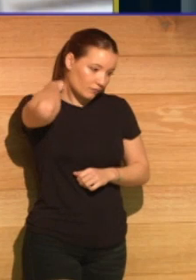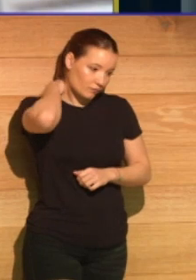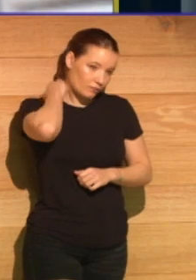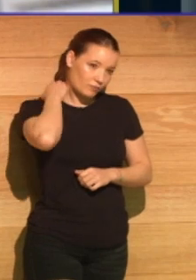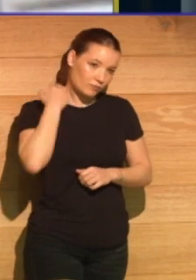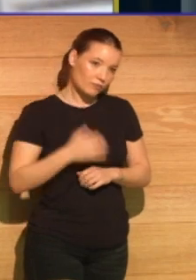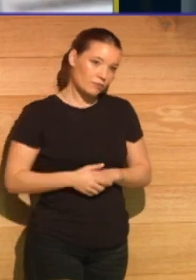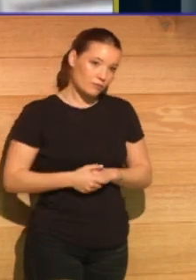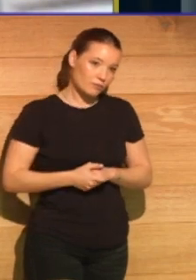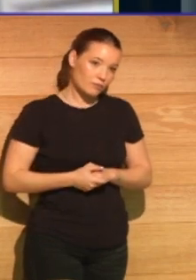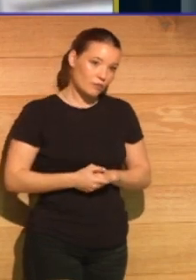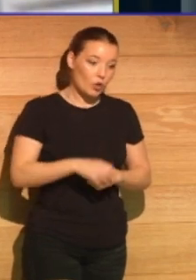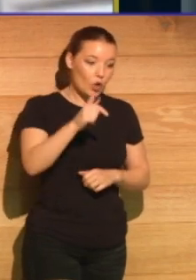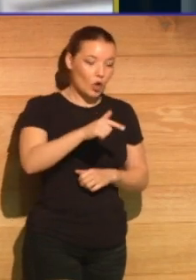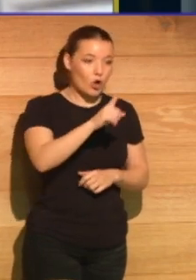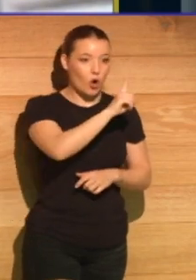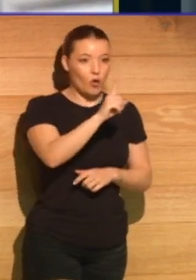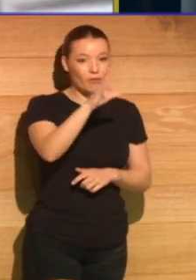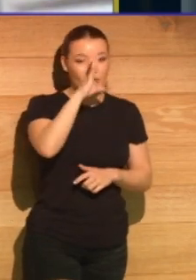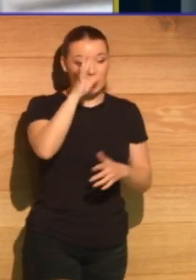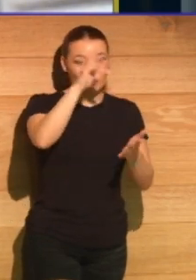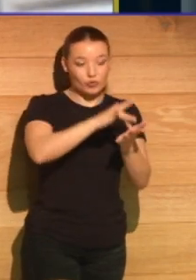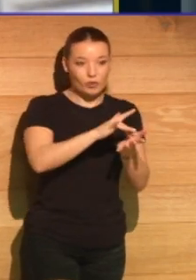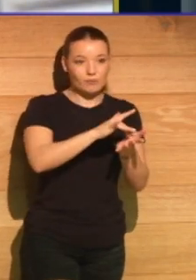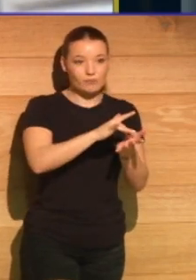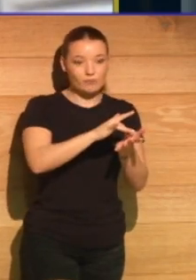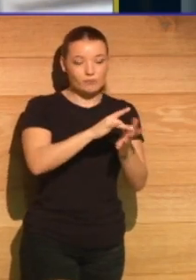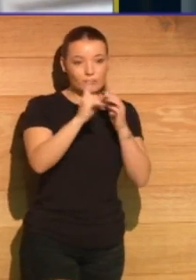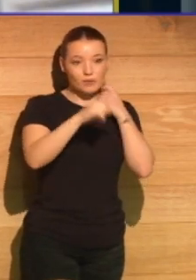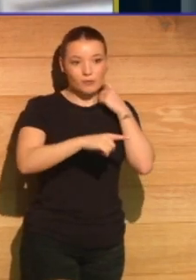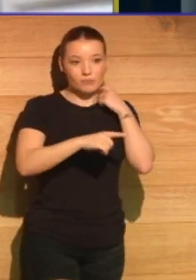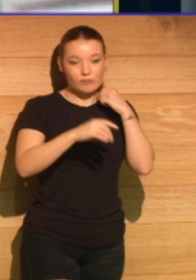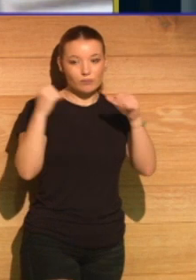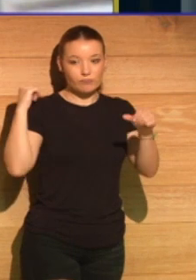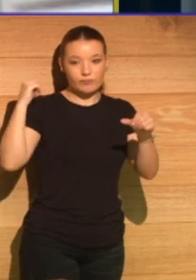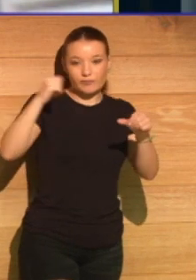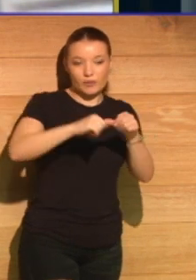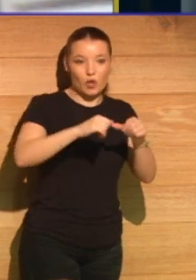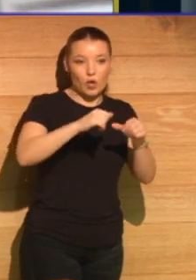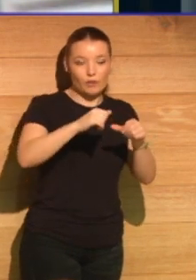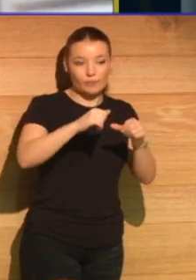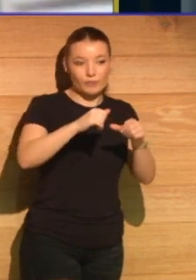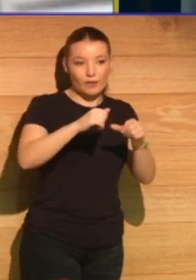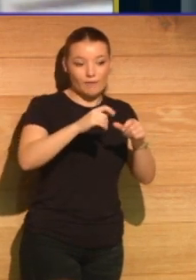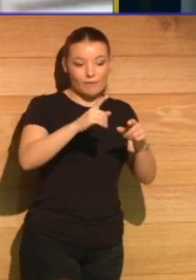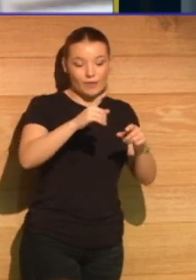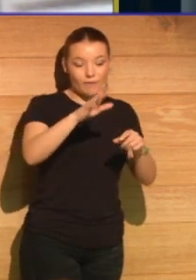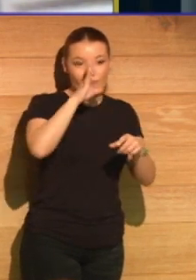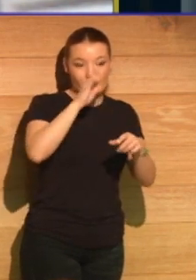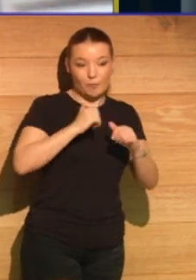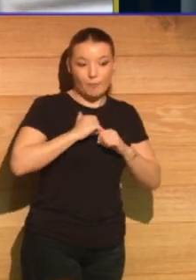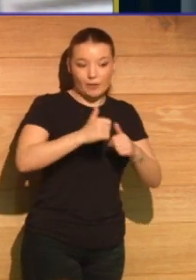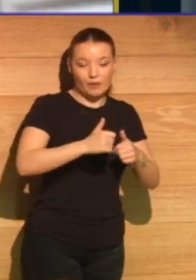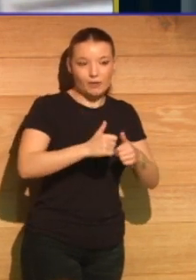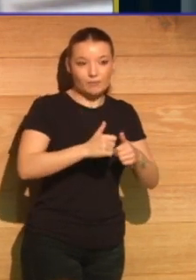programadas hoy, 11 de febrero, y que se han venido celebrando desde el inicio del mes, sino la que más, una